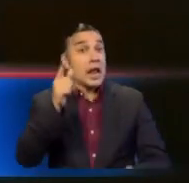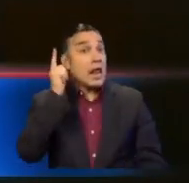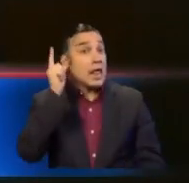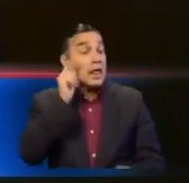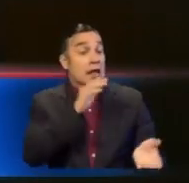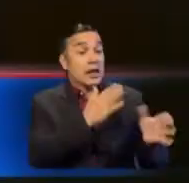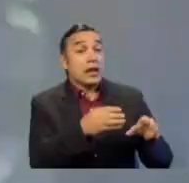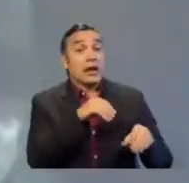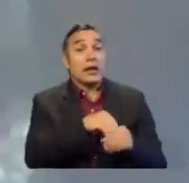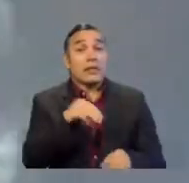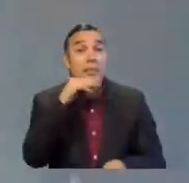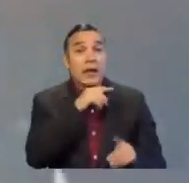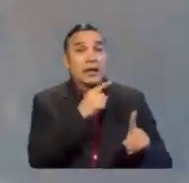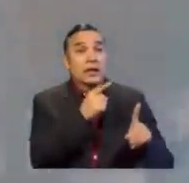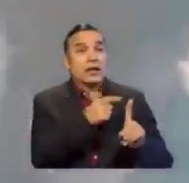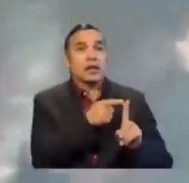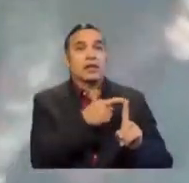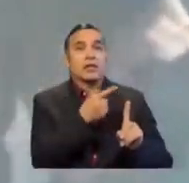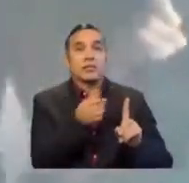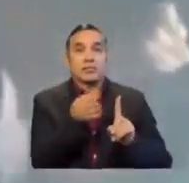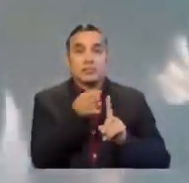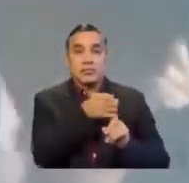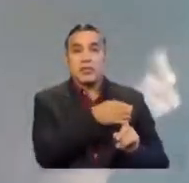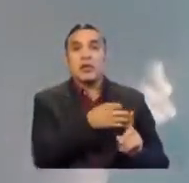Manta en el mes de diciembre.